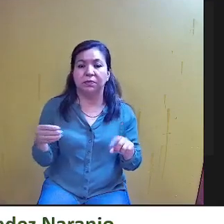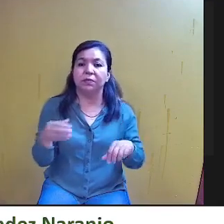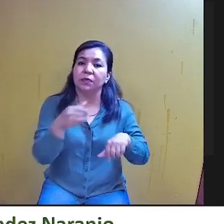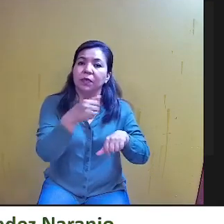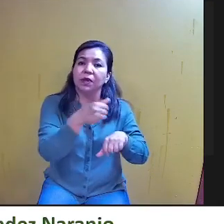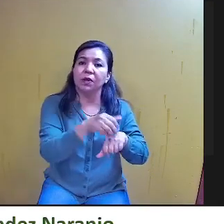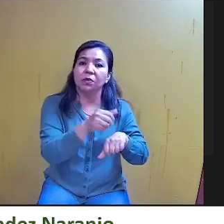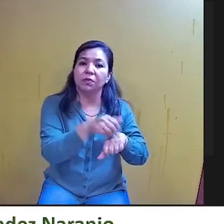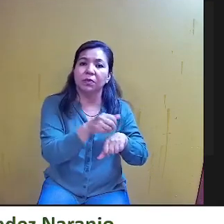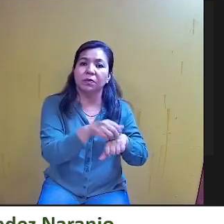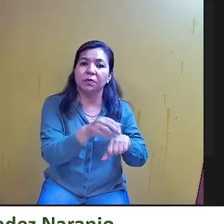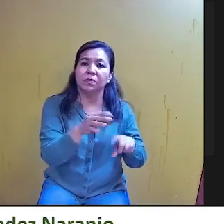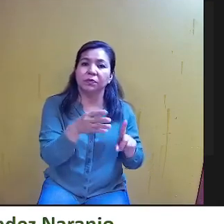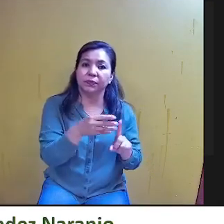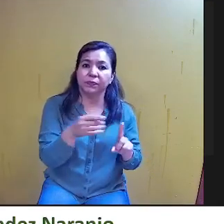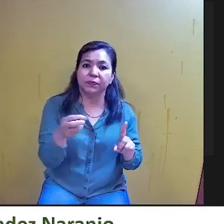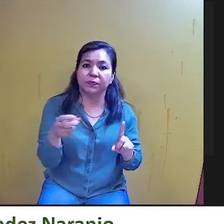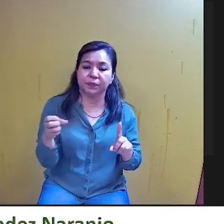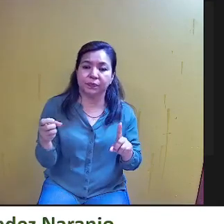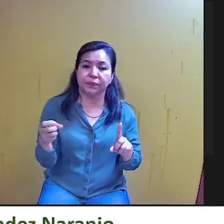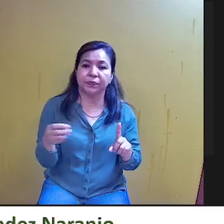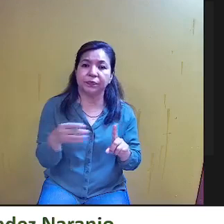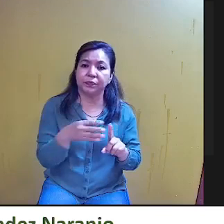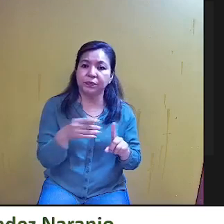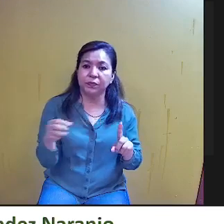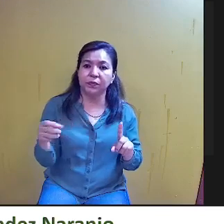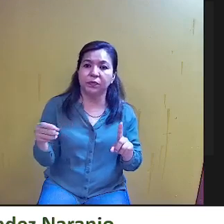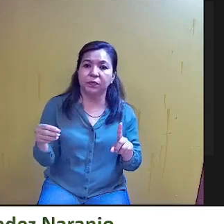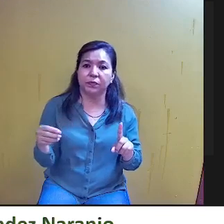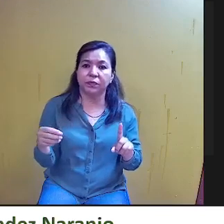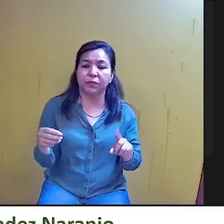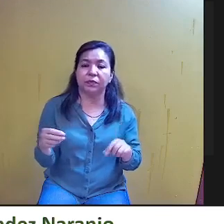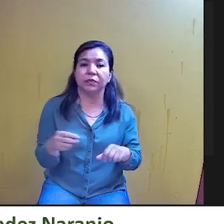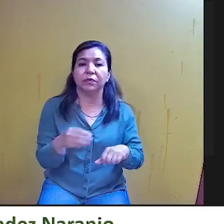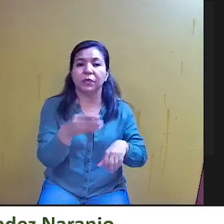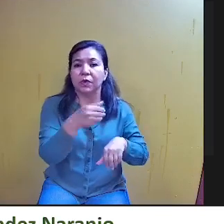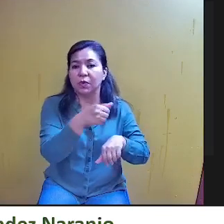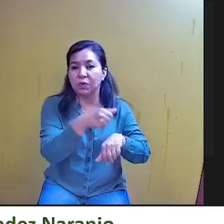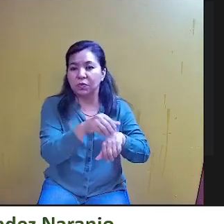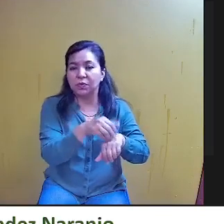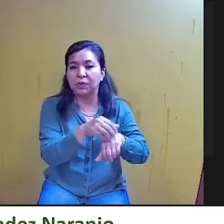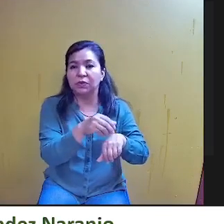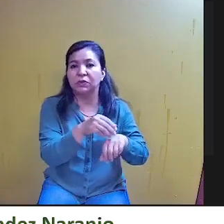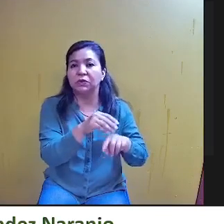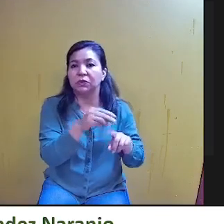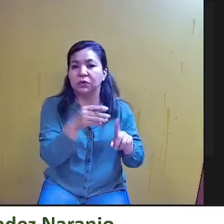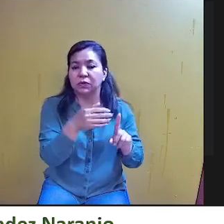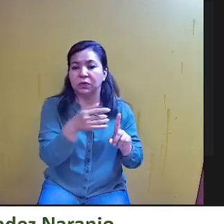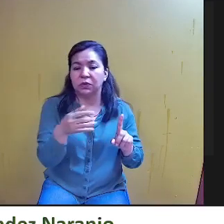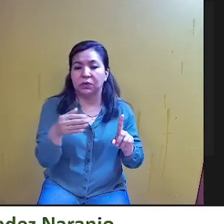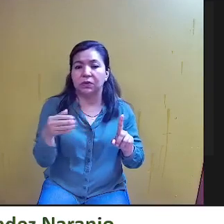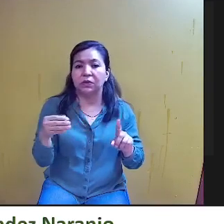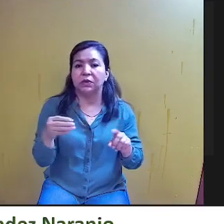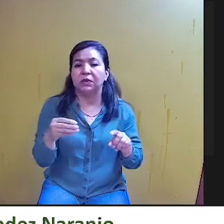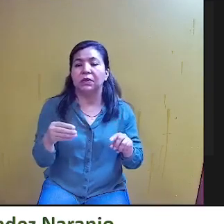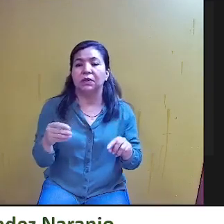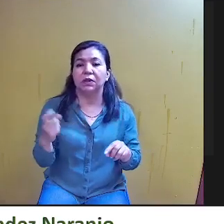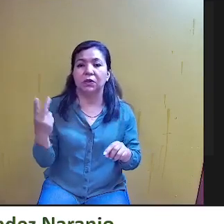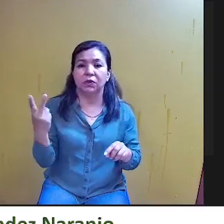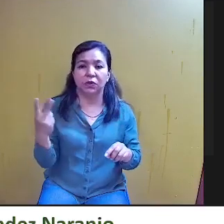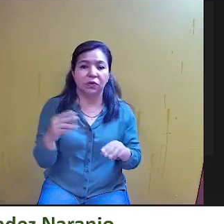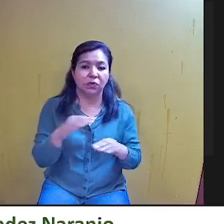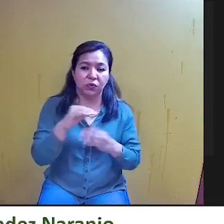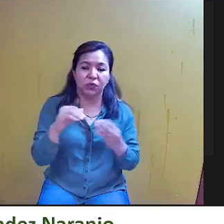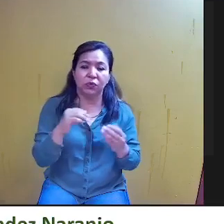diagonal GEC, diagonal 78, diagonal 2023, y TE, diagonal GEC, diagonal 79, diagonal 2023.